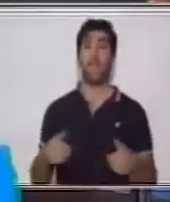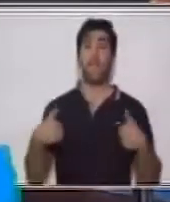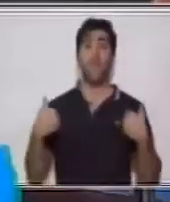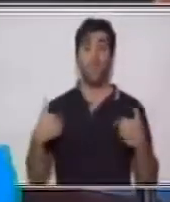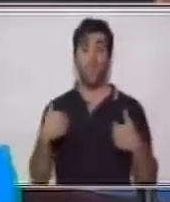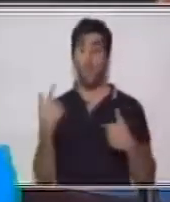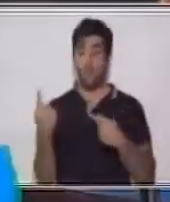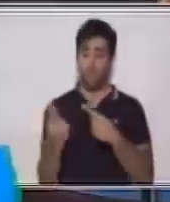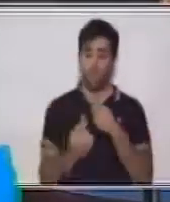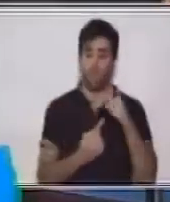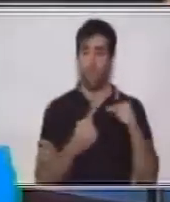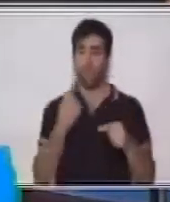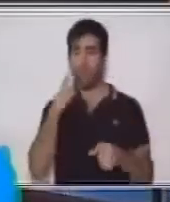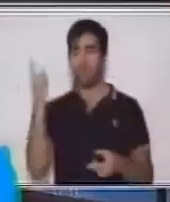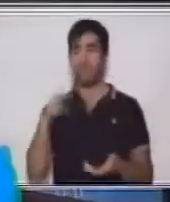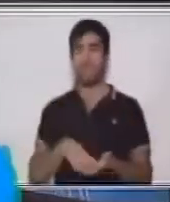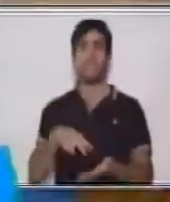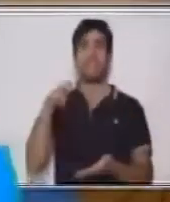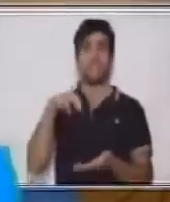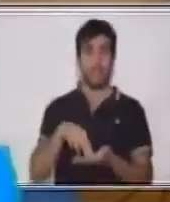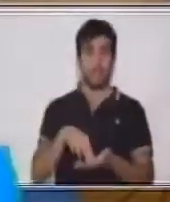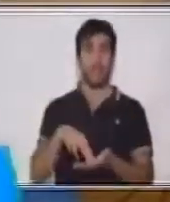Vuelta, salta,